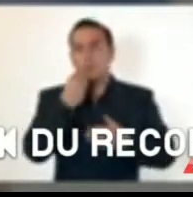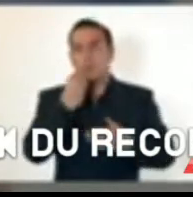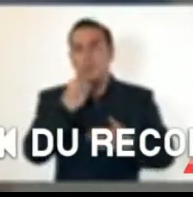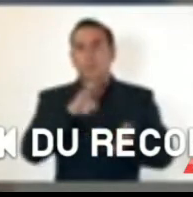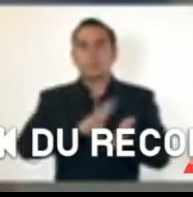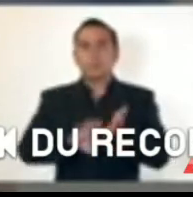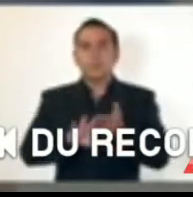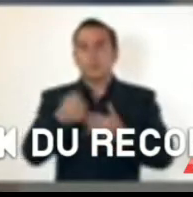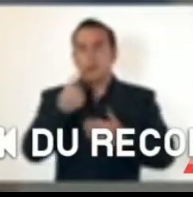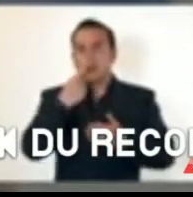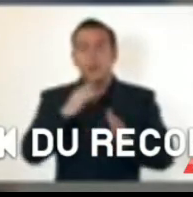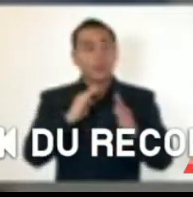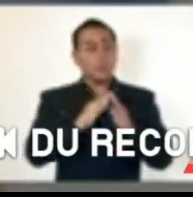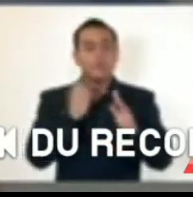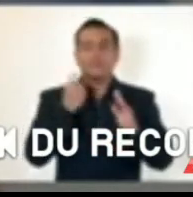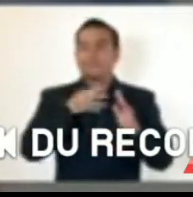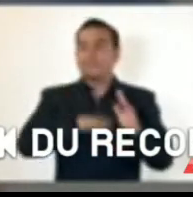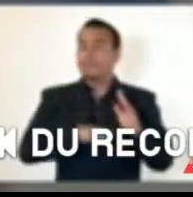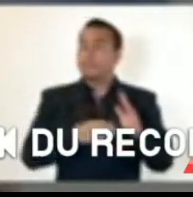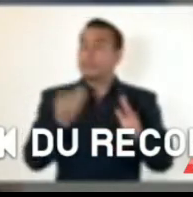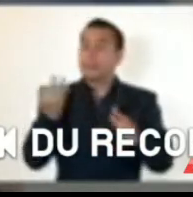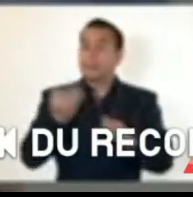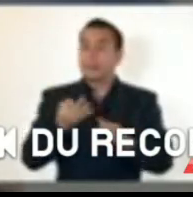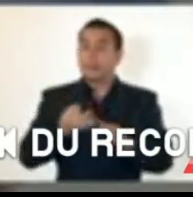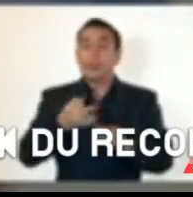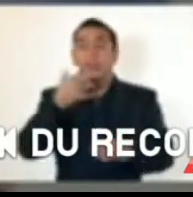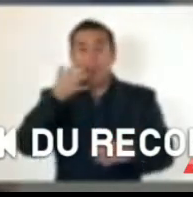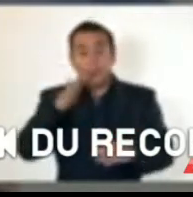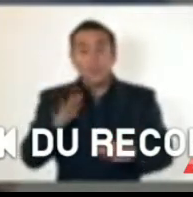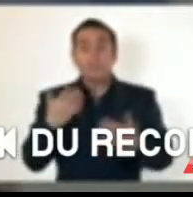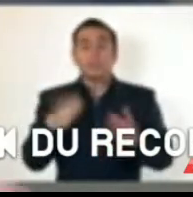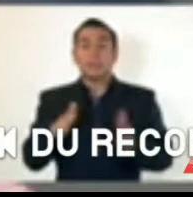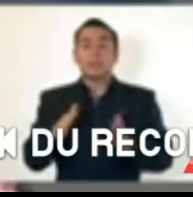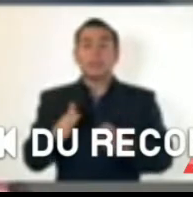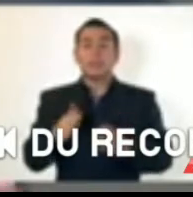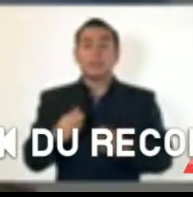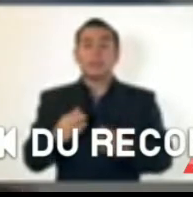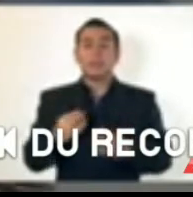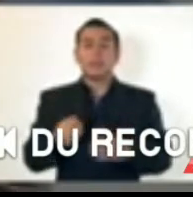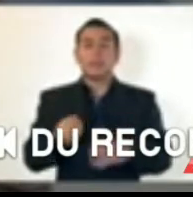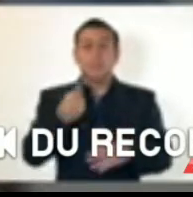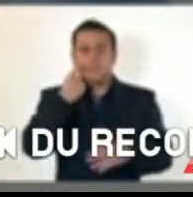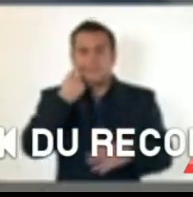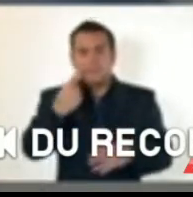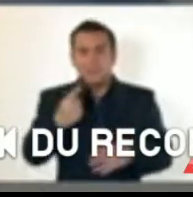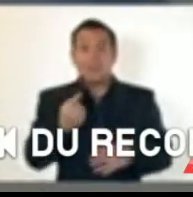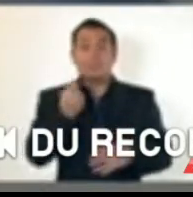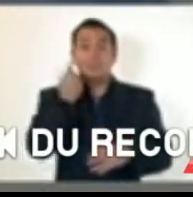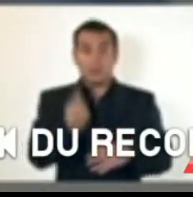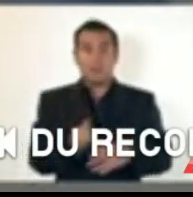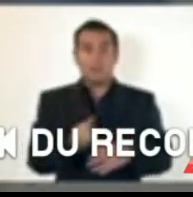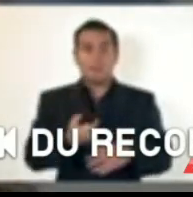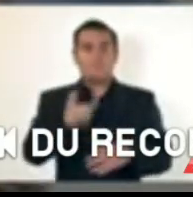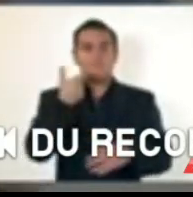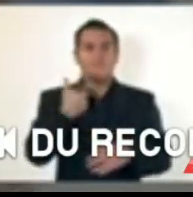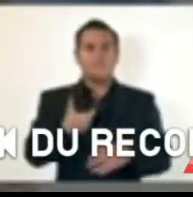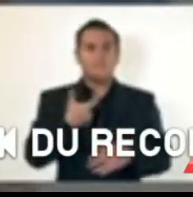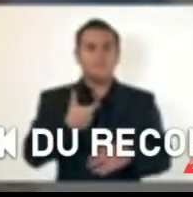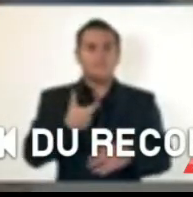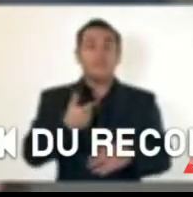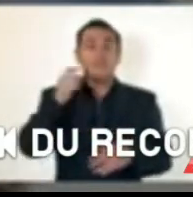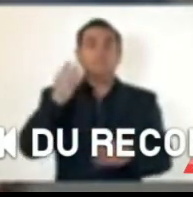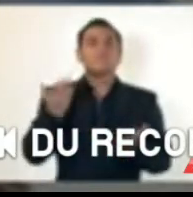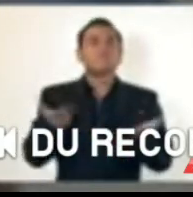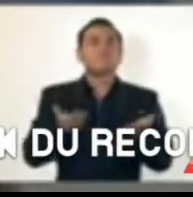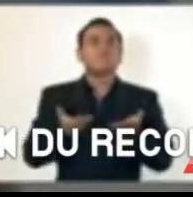necesario, no salga de su casa. Pero nosotros hemos tenido reportes, por ejemplo, de gente con poder adquisitivo, no estoy hablando de gente que tal vez solo puede comprar un huevo al